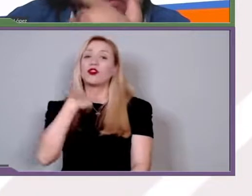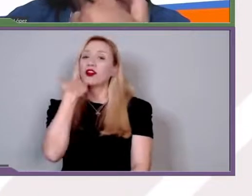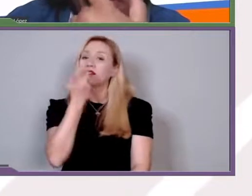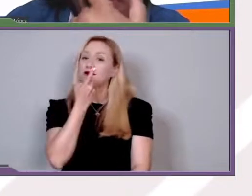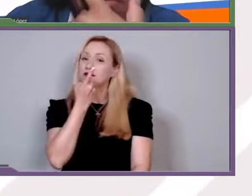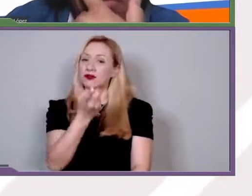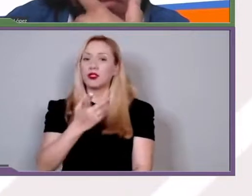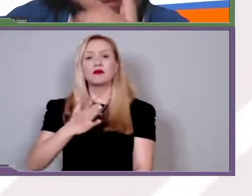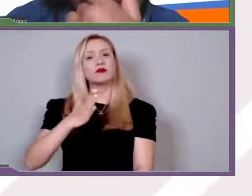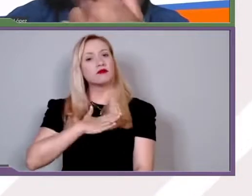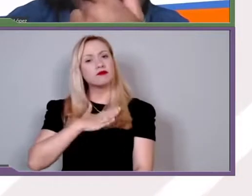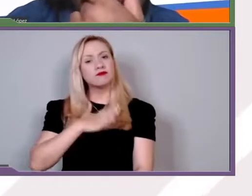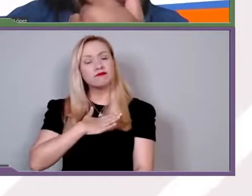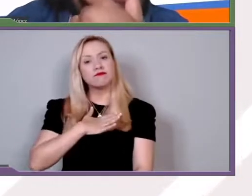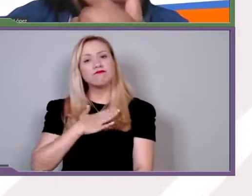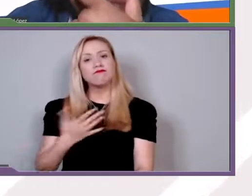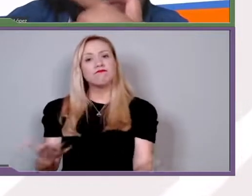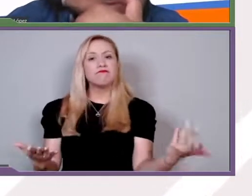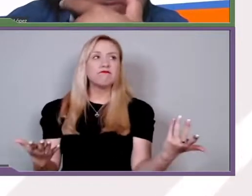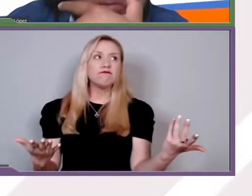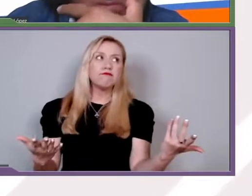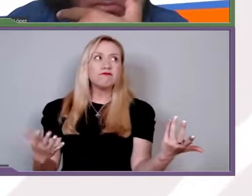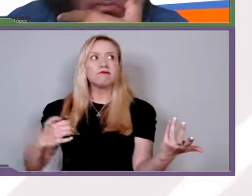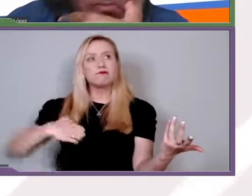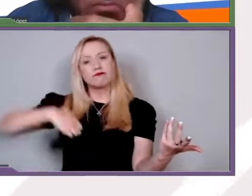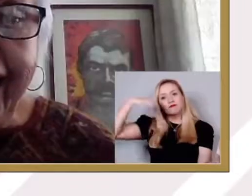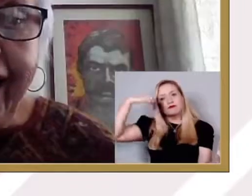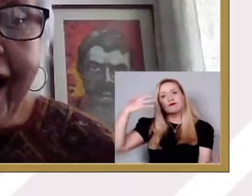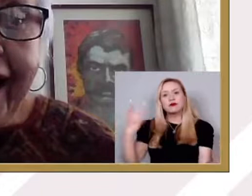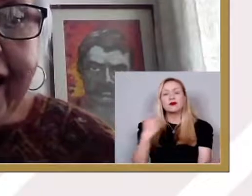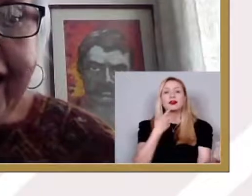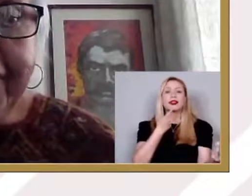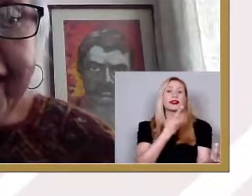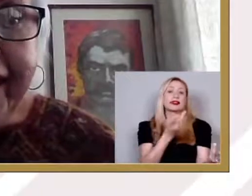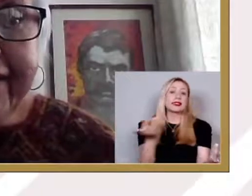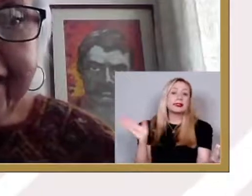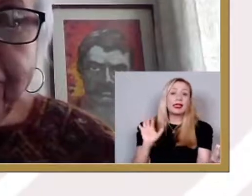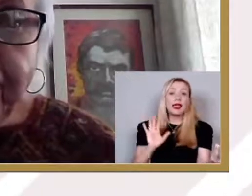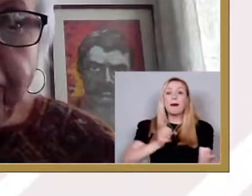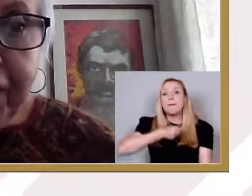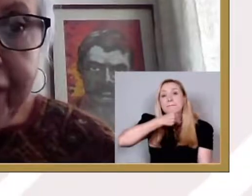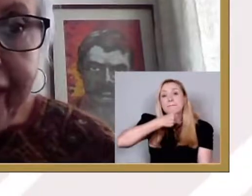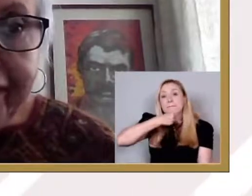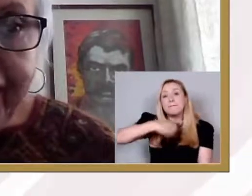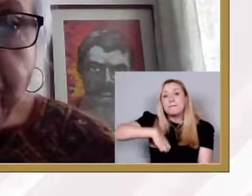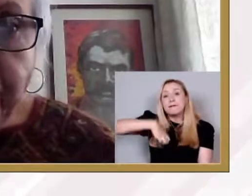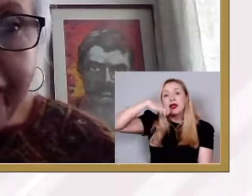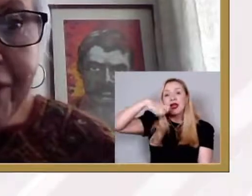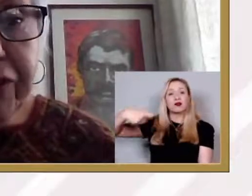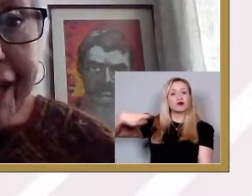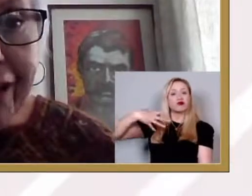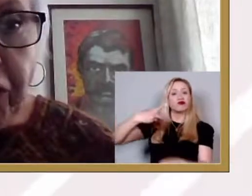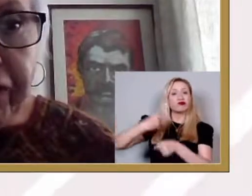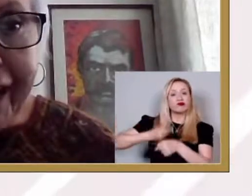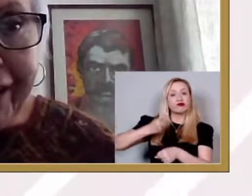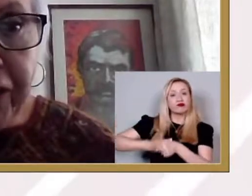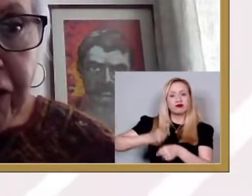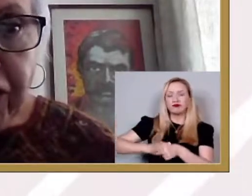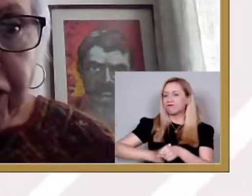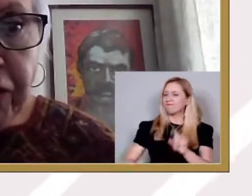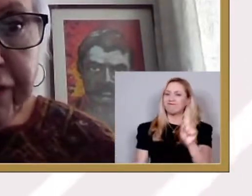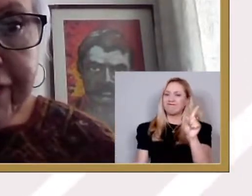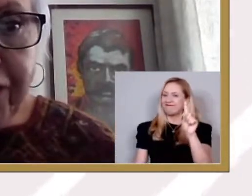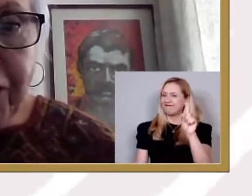mi edad porque hay una cuestión que dicen que la vejez es una enfermedad y yo voy a demostrar lo